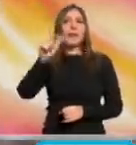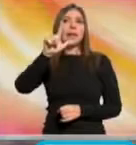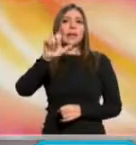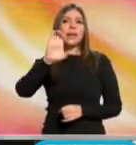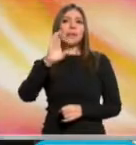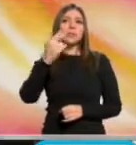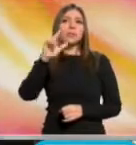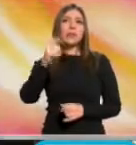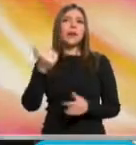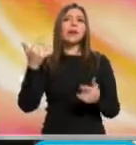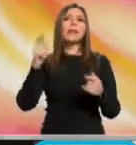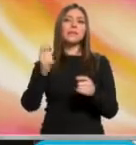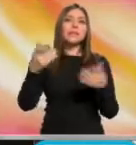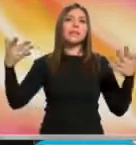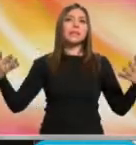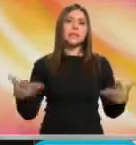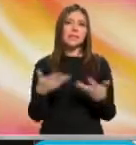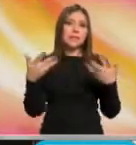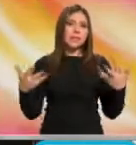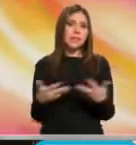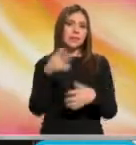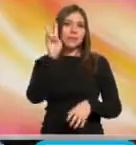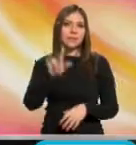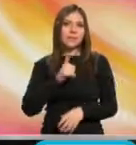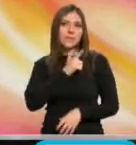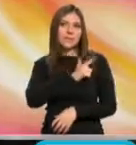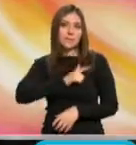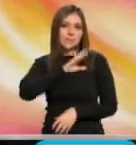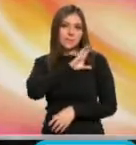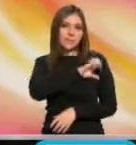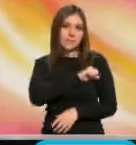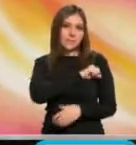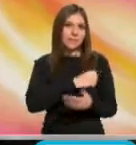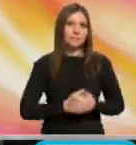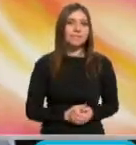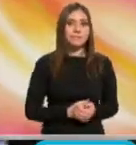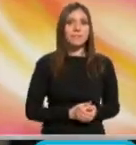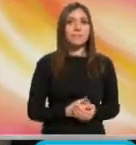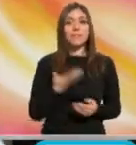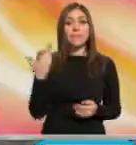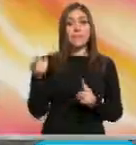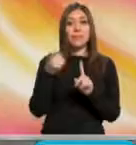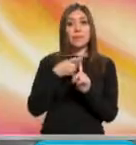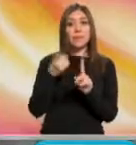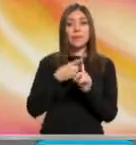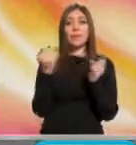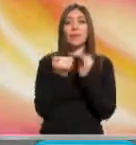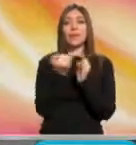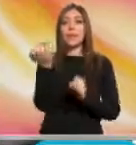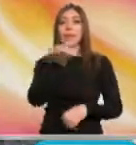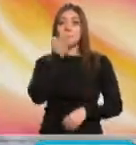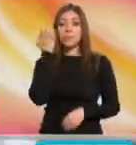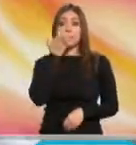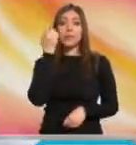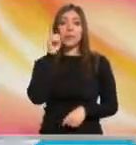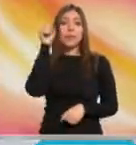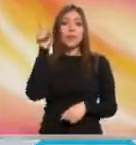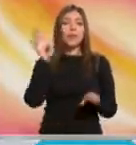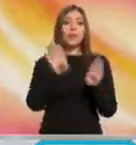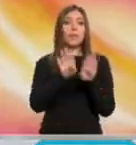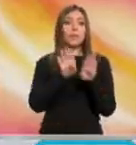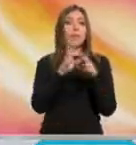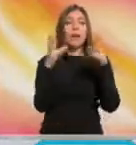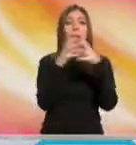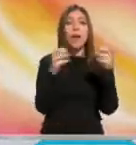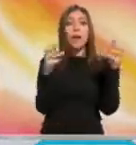Con como la una lechuga, ensalada deliciosa de exactamente. lechuga. Nos encanta. Exactamente. Entonces, Sí. lo primero, esto es como en la escuela, ¿no? Germinar la cosita con el algodón,